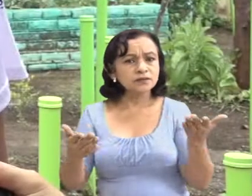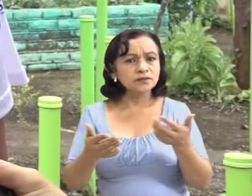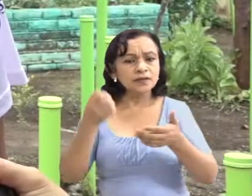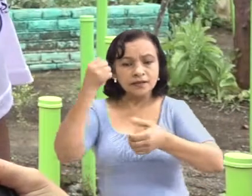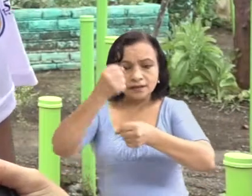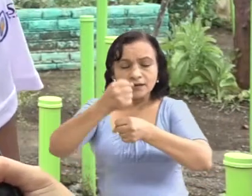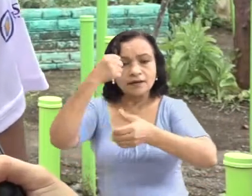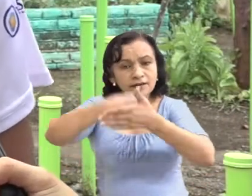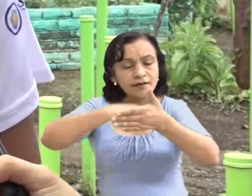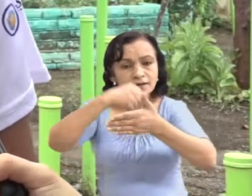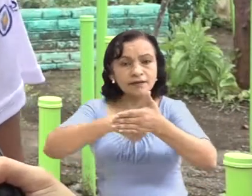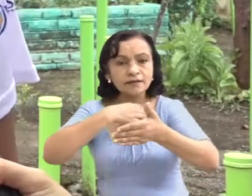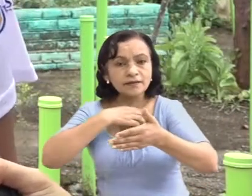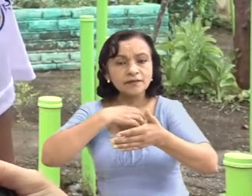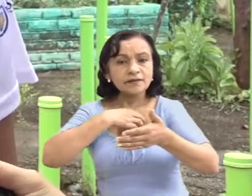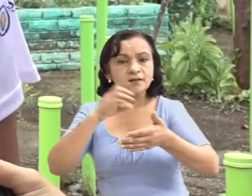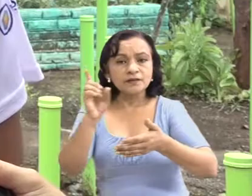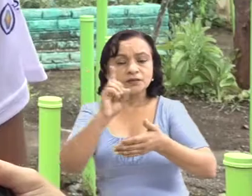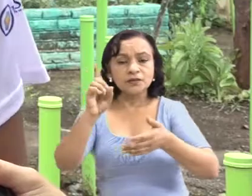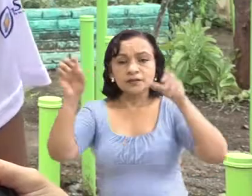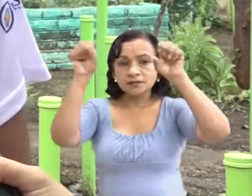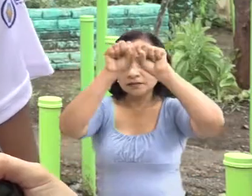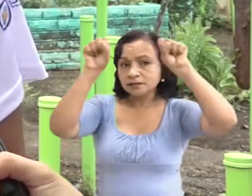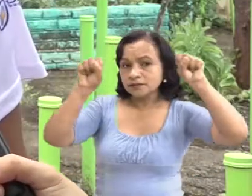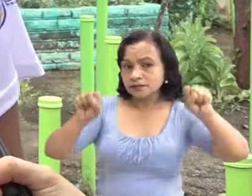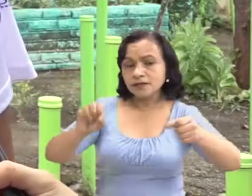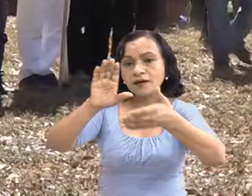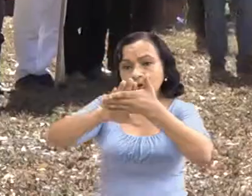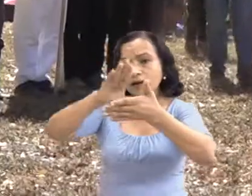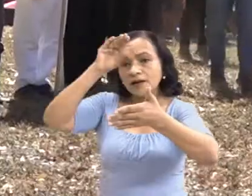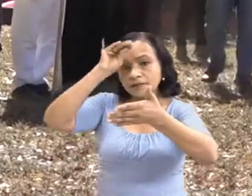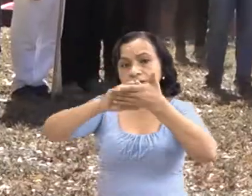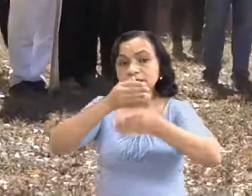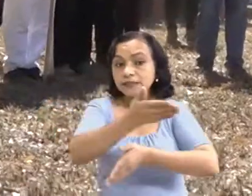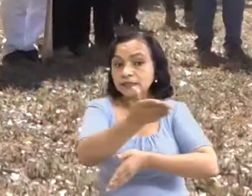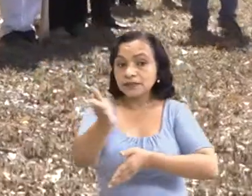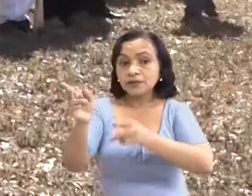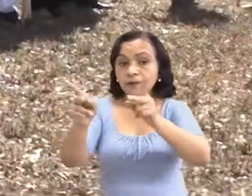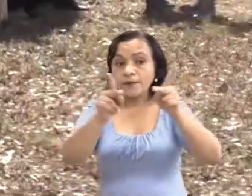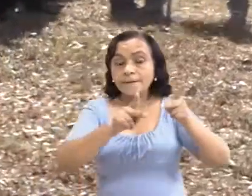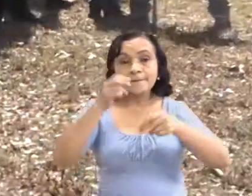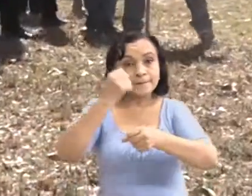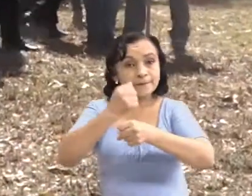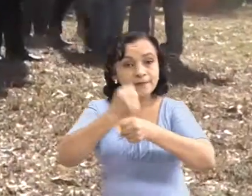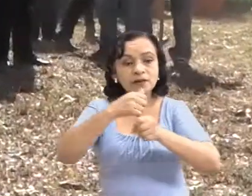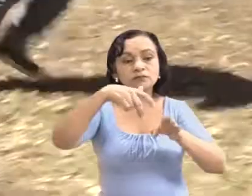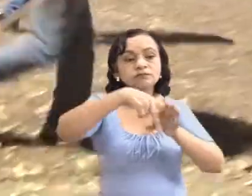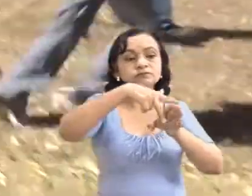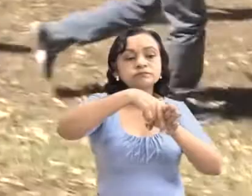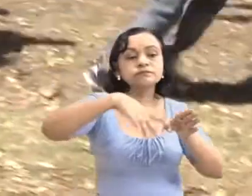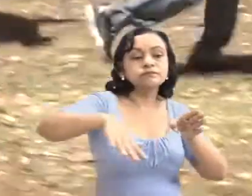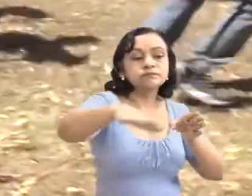Con el esfuerzo tanto de ellos como nosotros lo hacemos en el caso de las capacitaciones, porque sabemos que ellos son personas que trabajan la mayoría en el